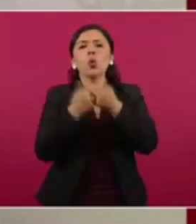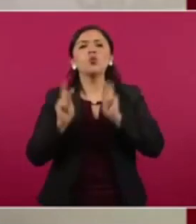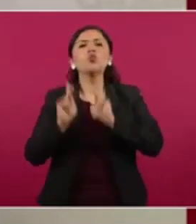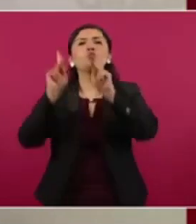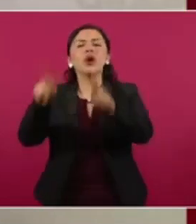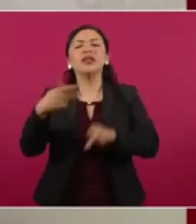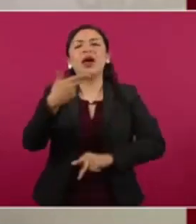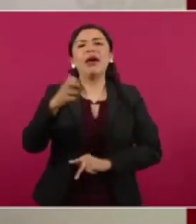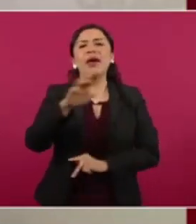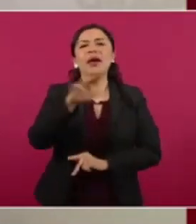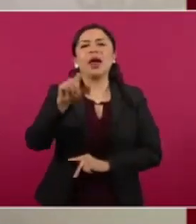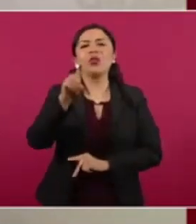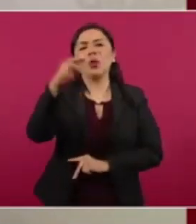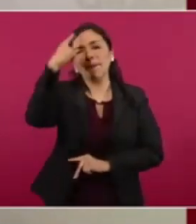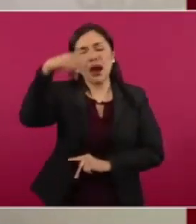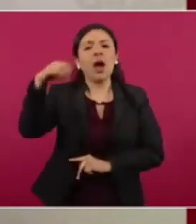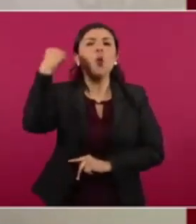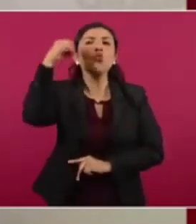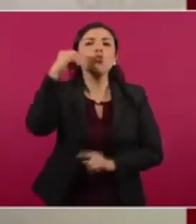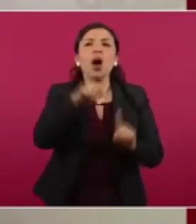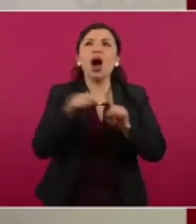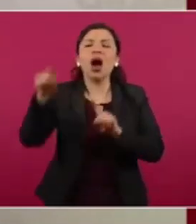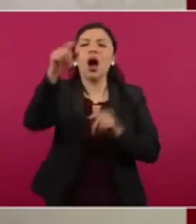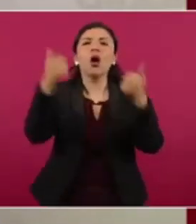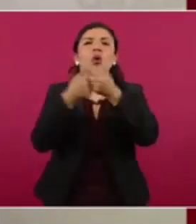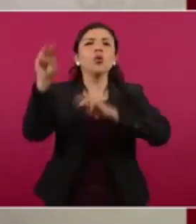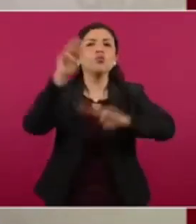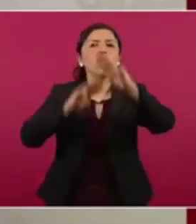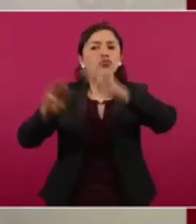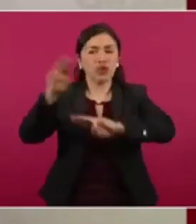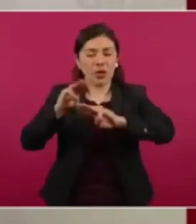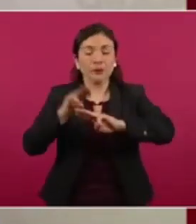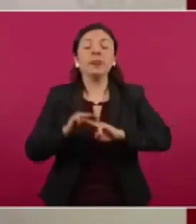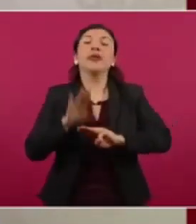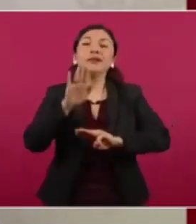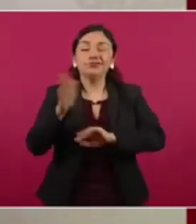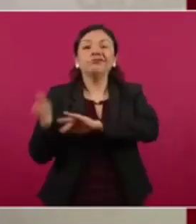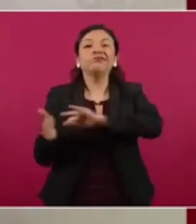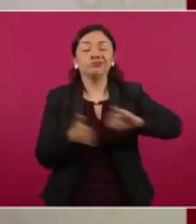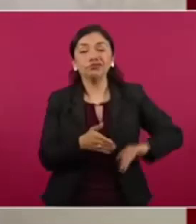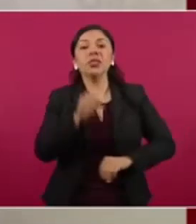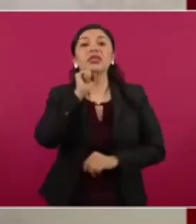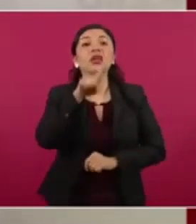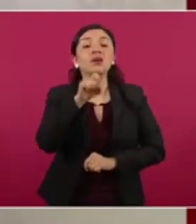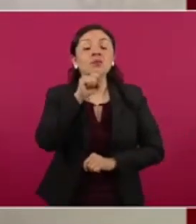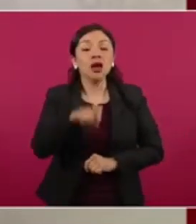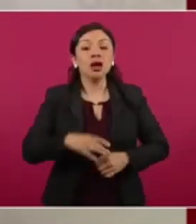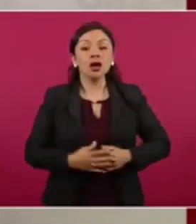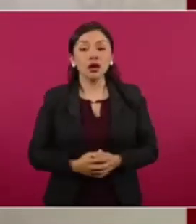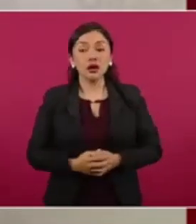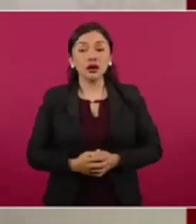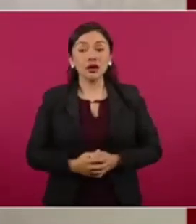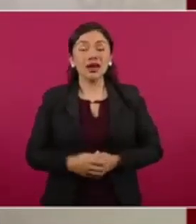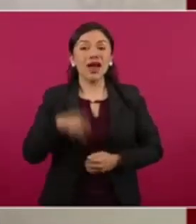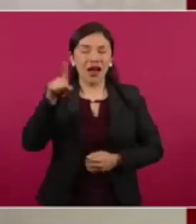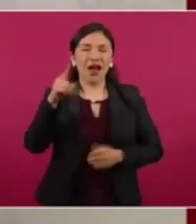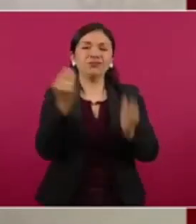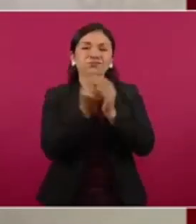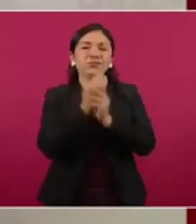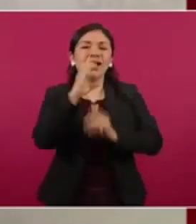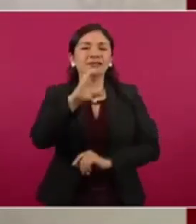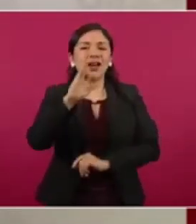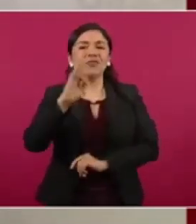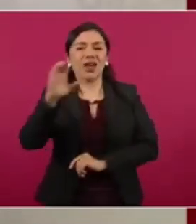también a Oaxaca y a la Sierra Alta y Sur. Por el otro lado, en el caso de CFE,